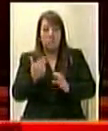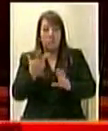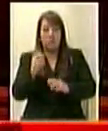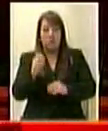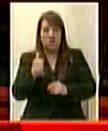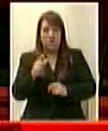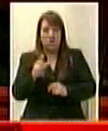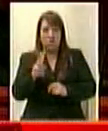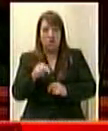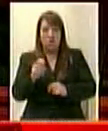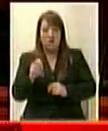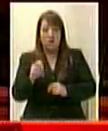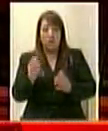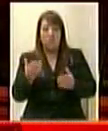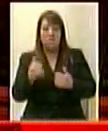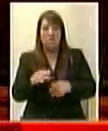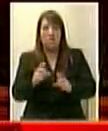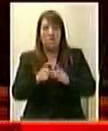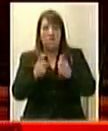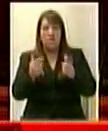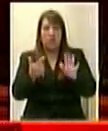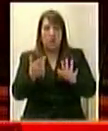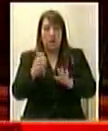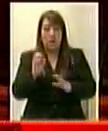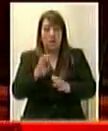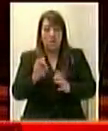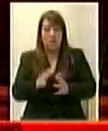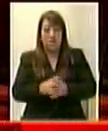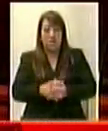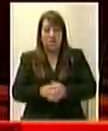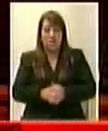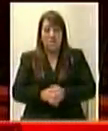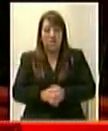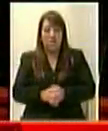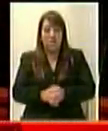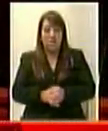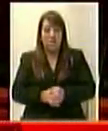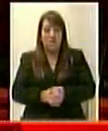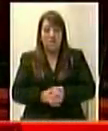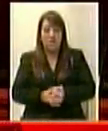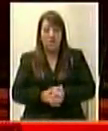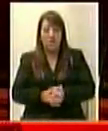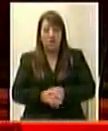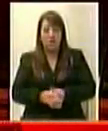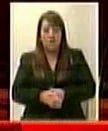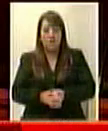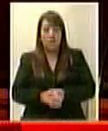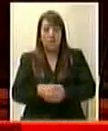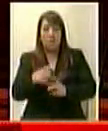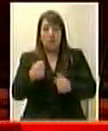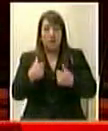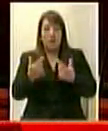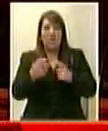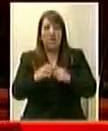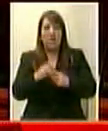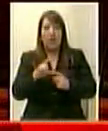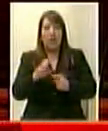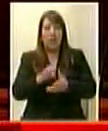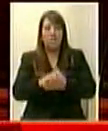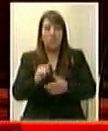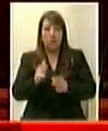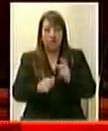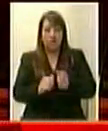2000, donde el 70% de los afectados son quechohablantes, vale decir,